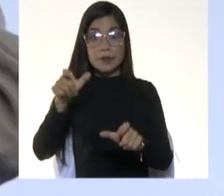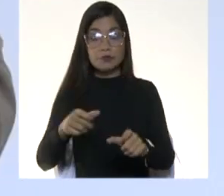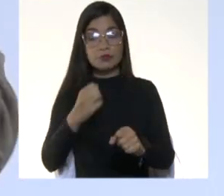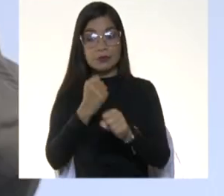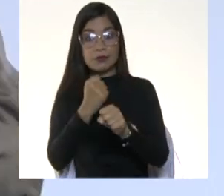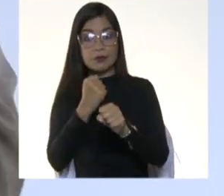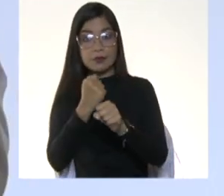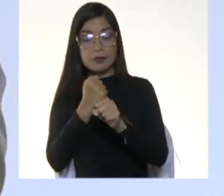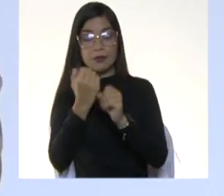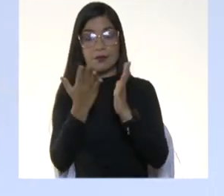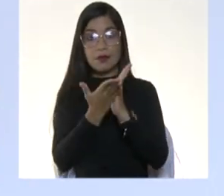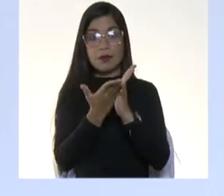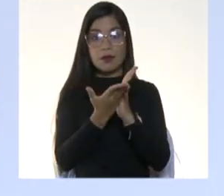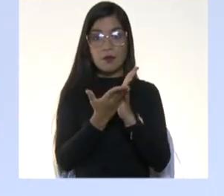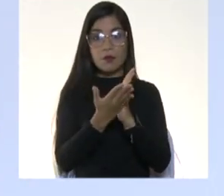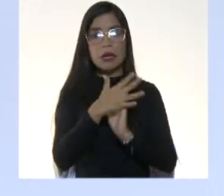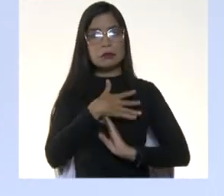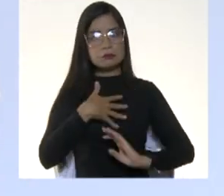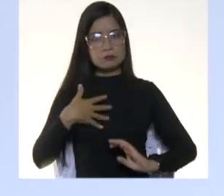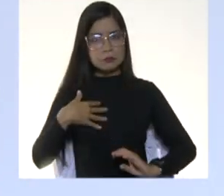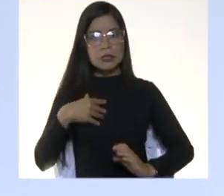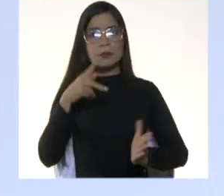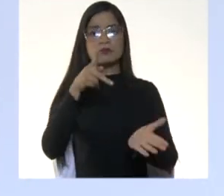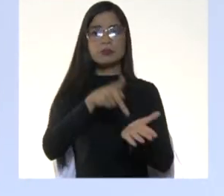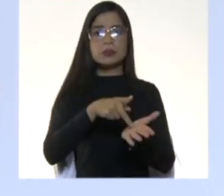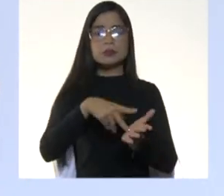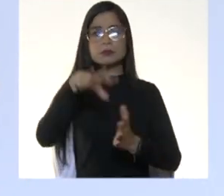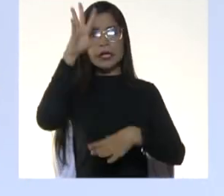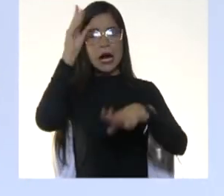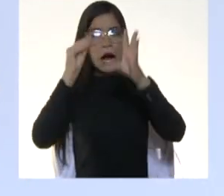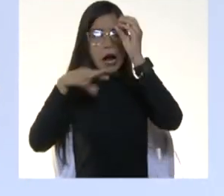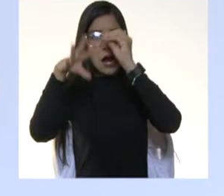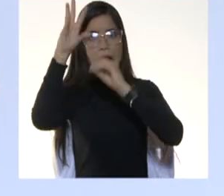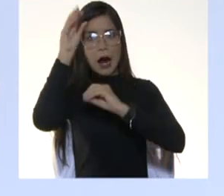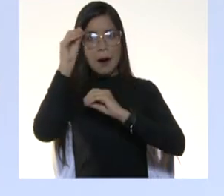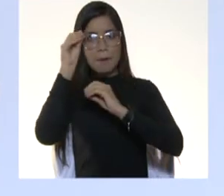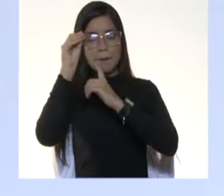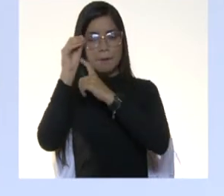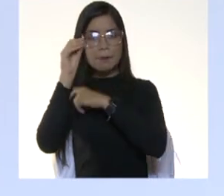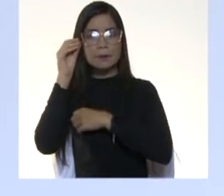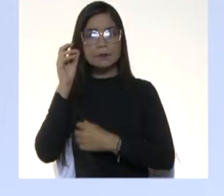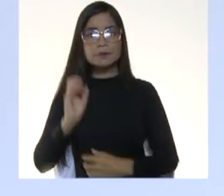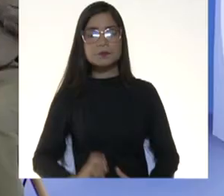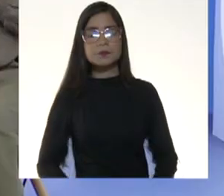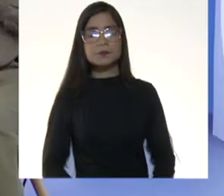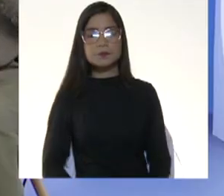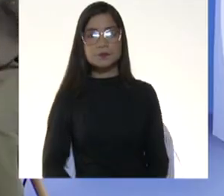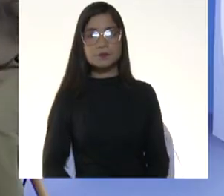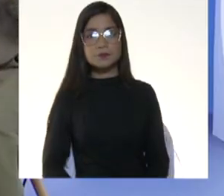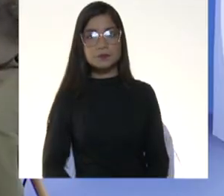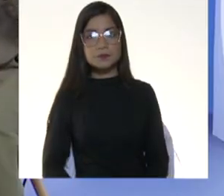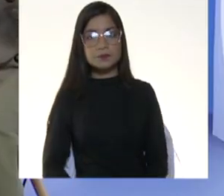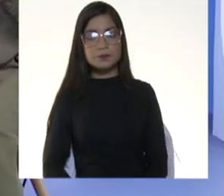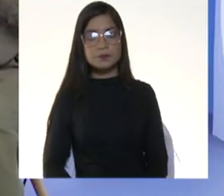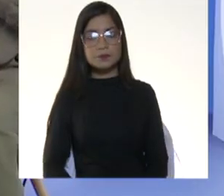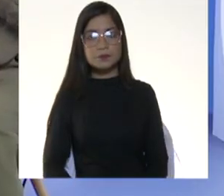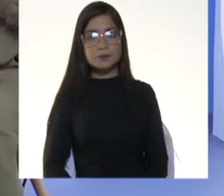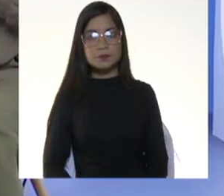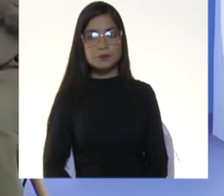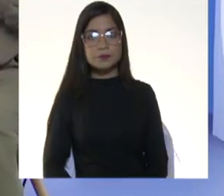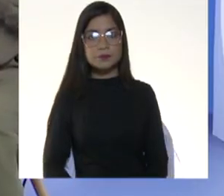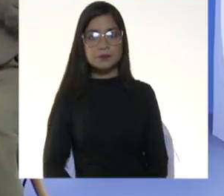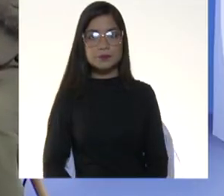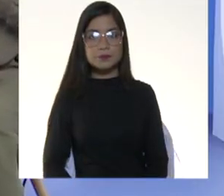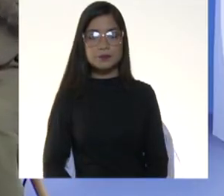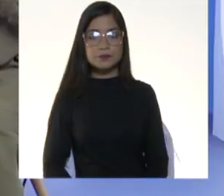y todo el que quiera capacitarse y tenga bien construir su propia formación. Pues estamos tanto es así